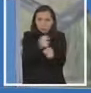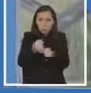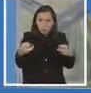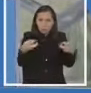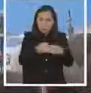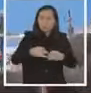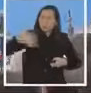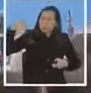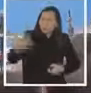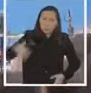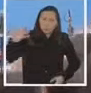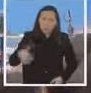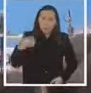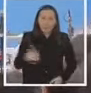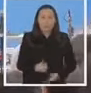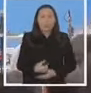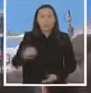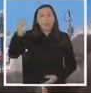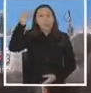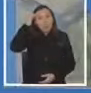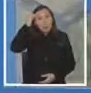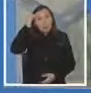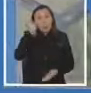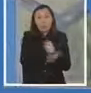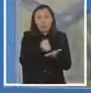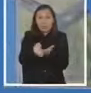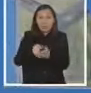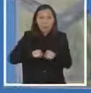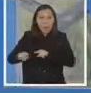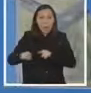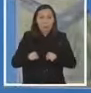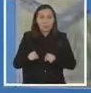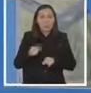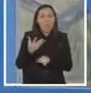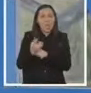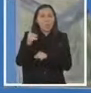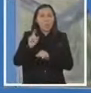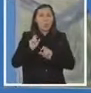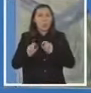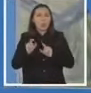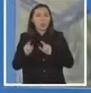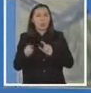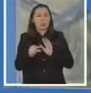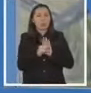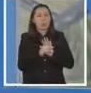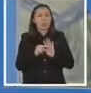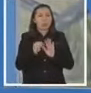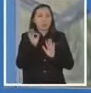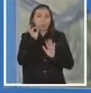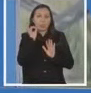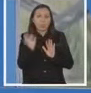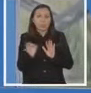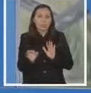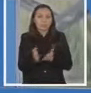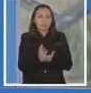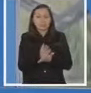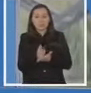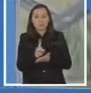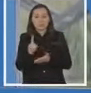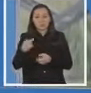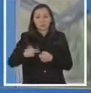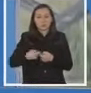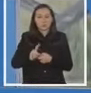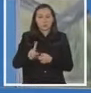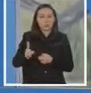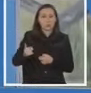trabajadores. Yo me acuerdo que durante la tramitación había un argumento que se esgrimía en contra del